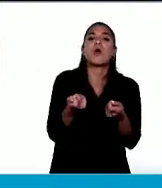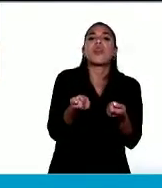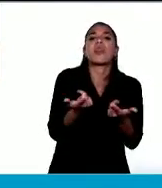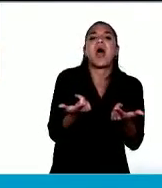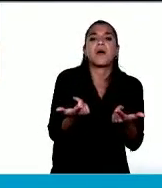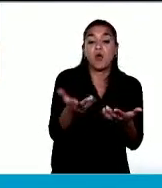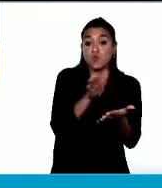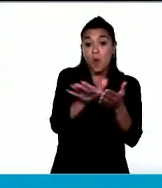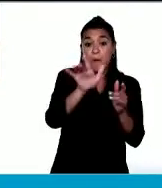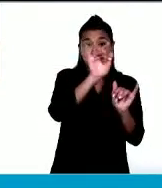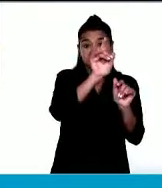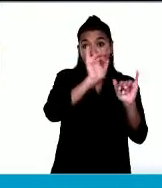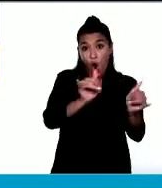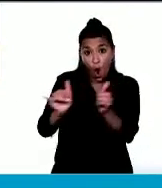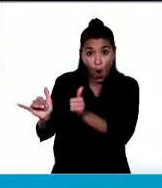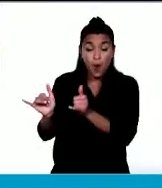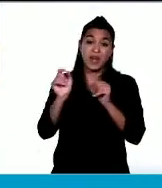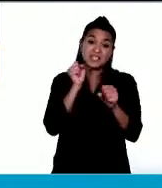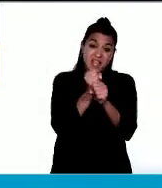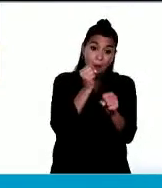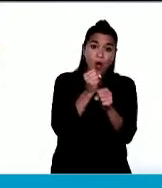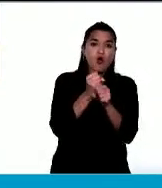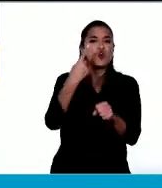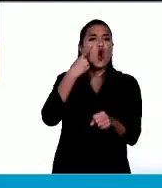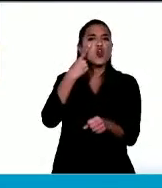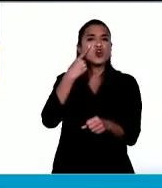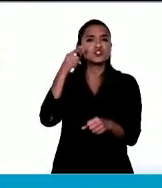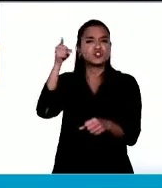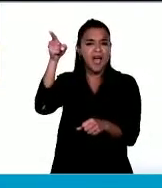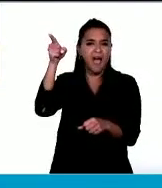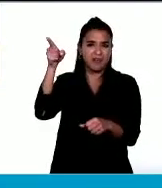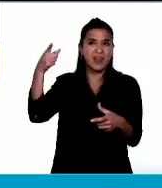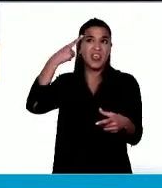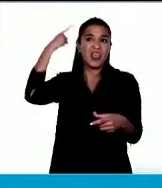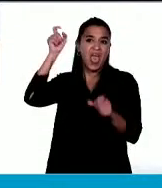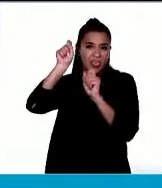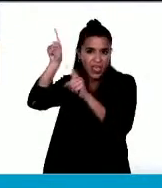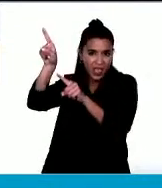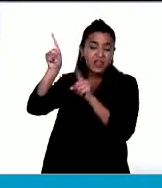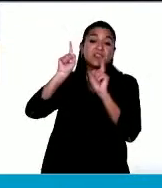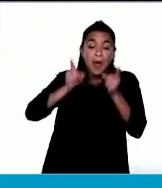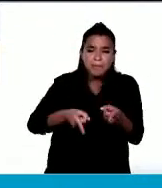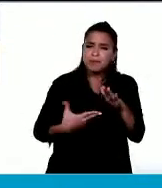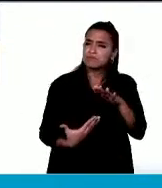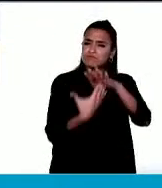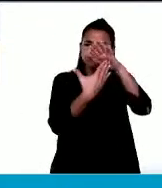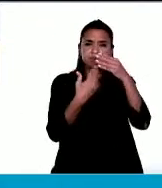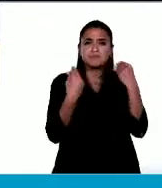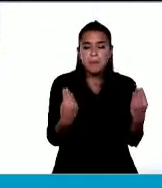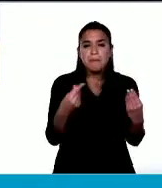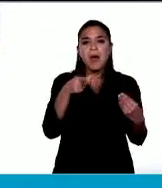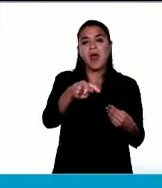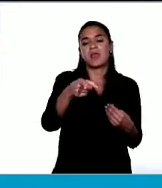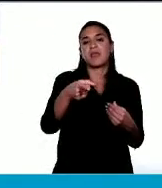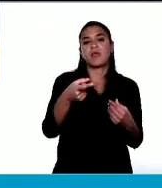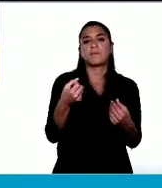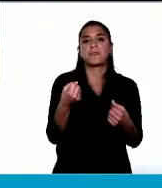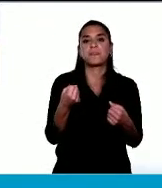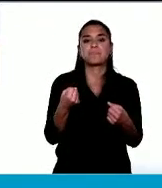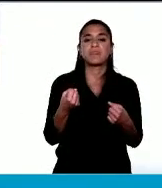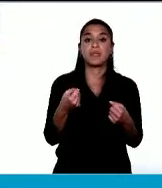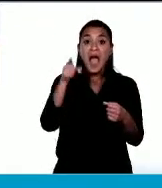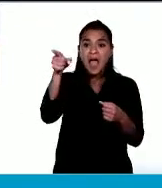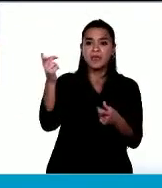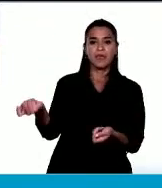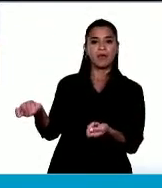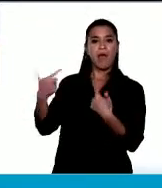nuevos jóvenes y trabajadores conozcan el conjunto de su legado, sino también y principalmente para que sea la fuente de